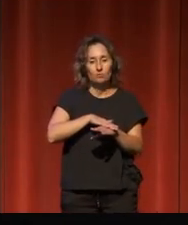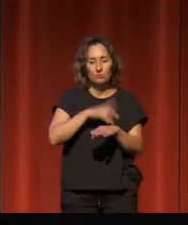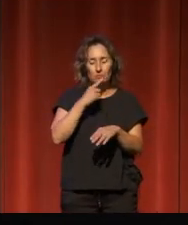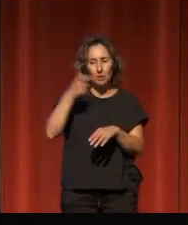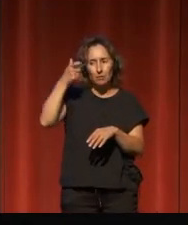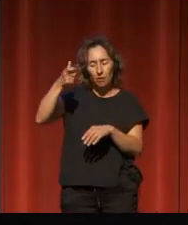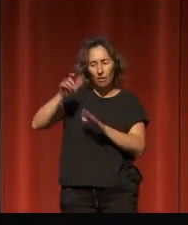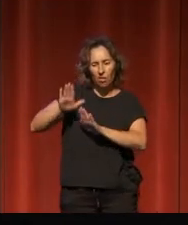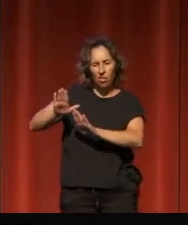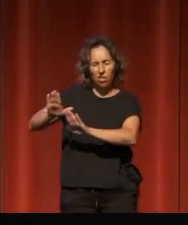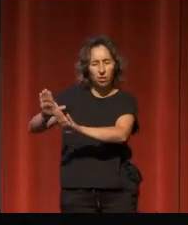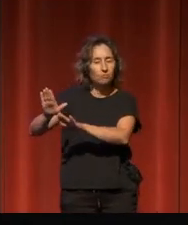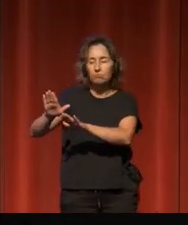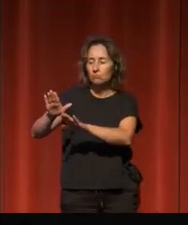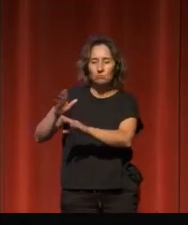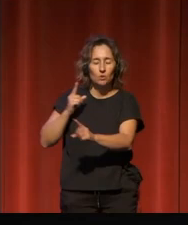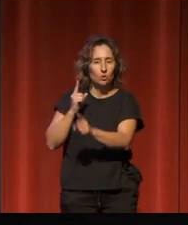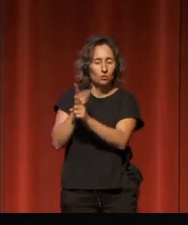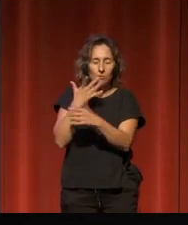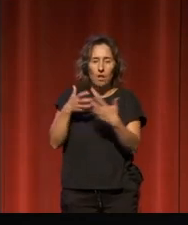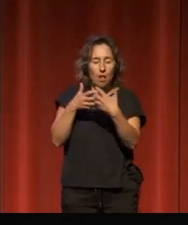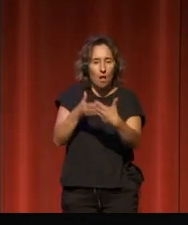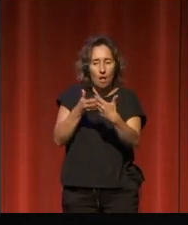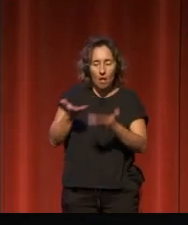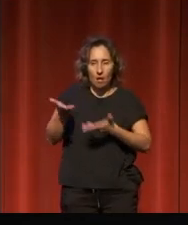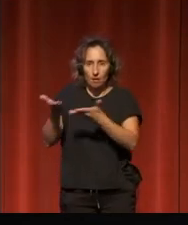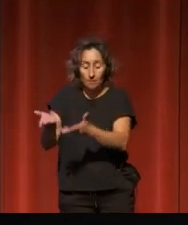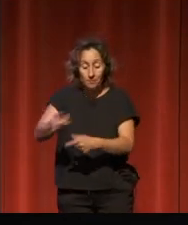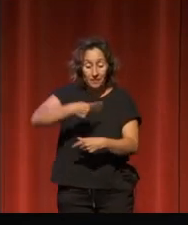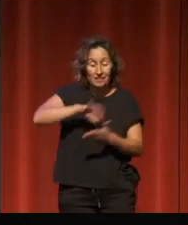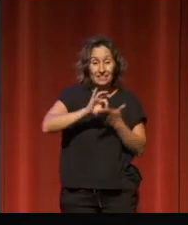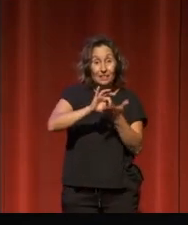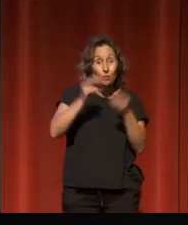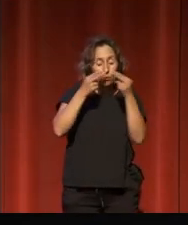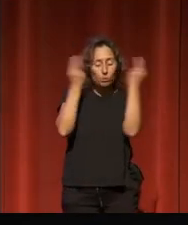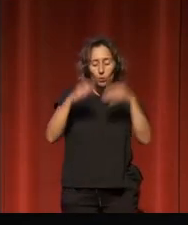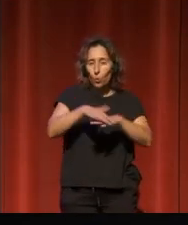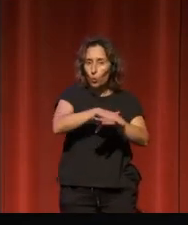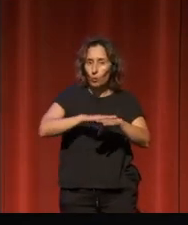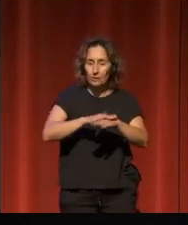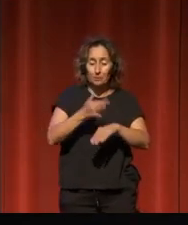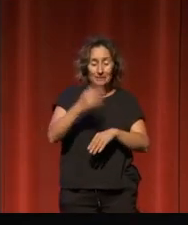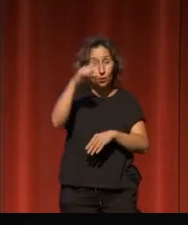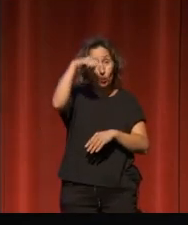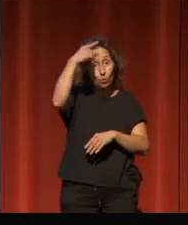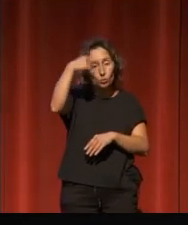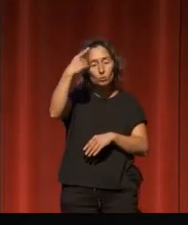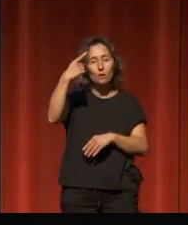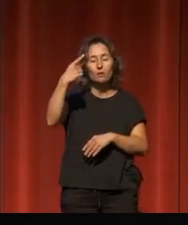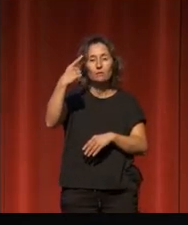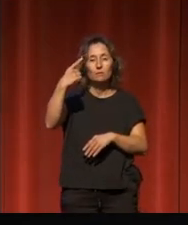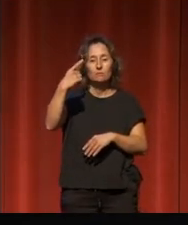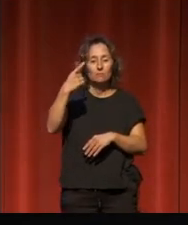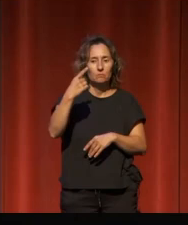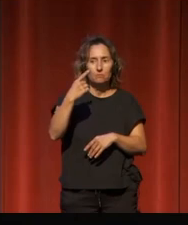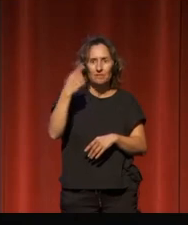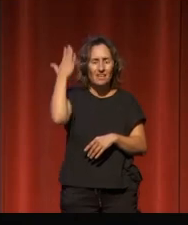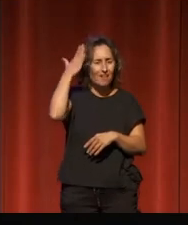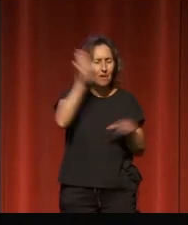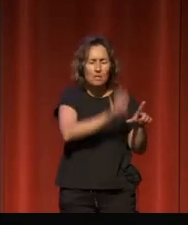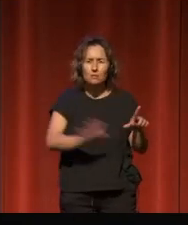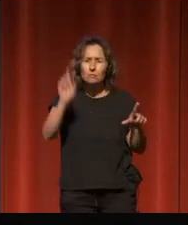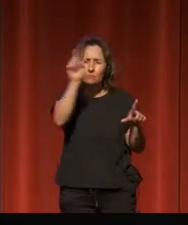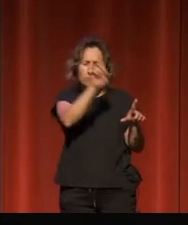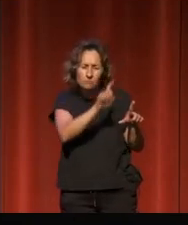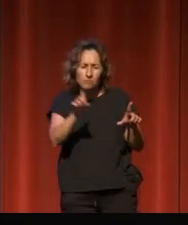despoblación entendemos las bibliotecas como un servicio público esencial y también acercar la cultura a todas las zonas de navarra